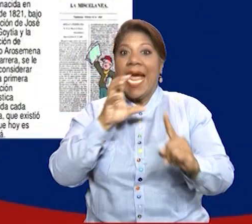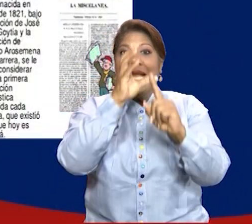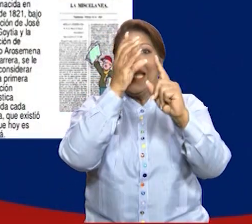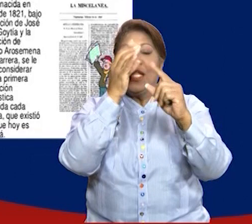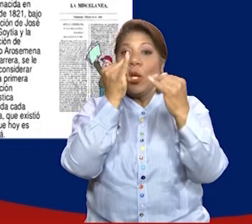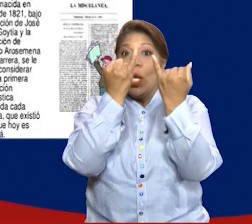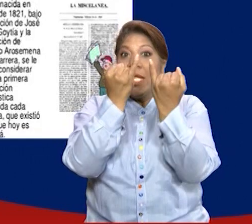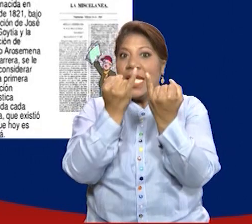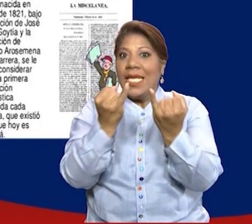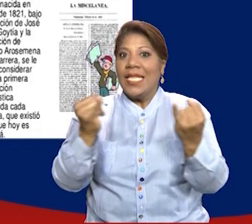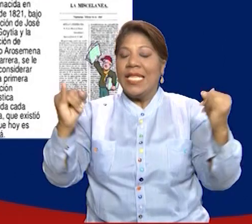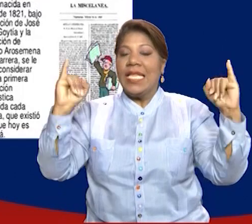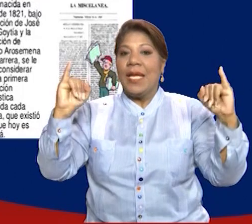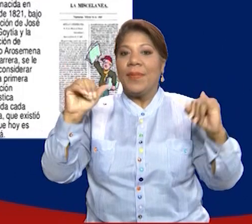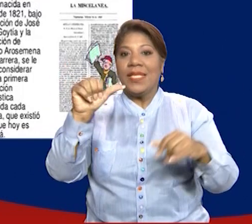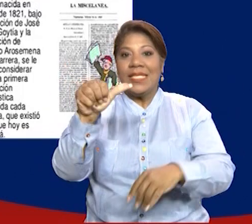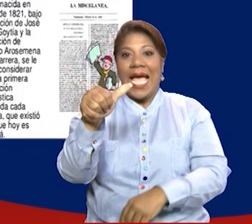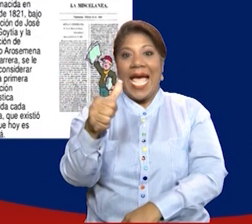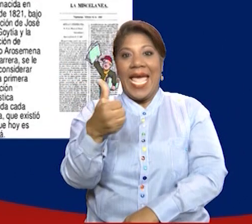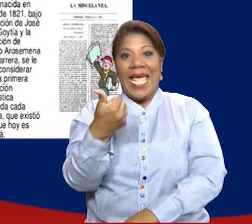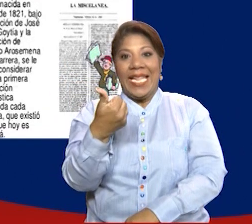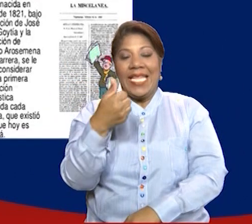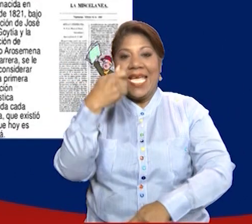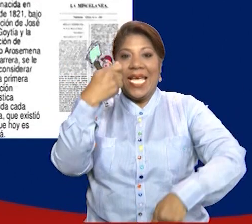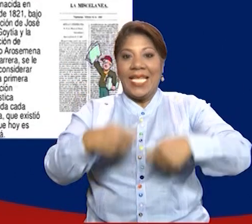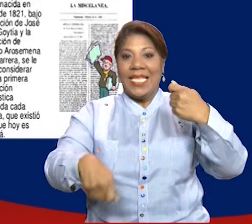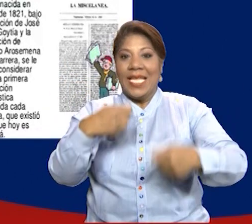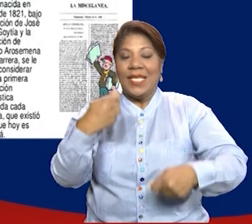el 10 de noviembre, Zoila, de